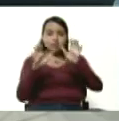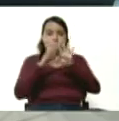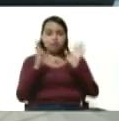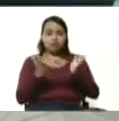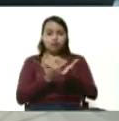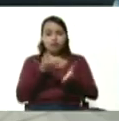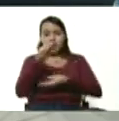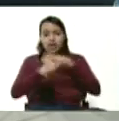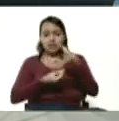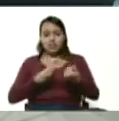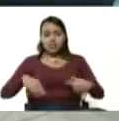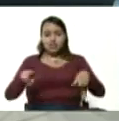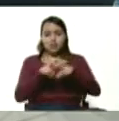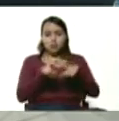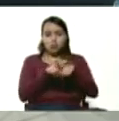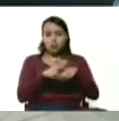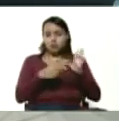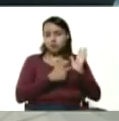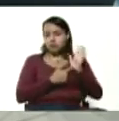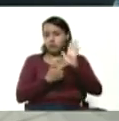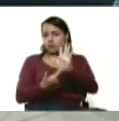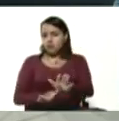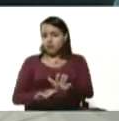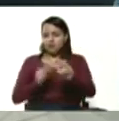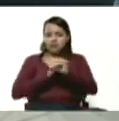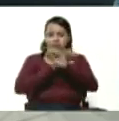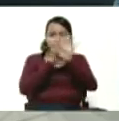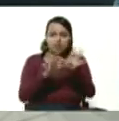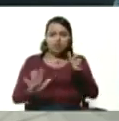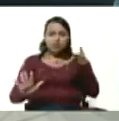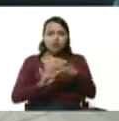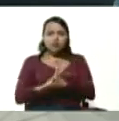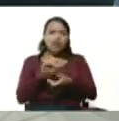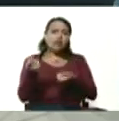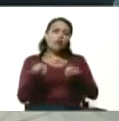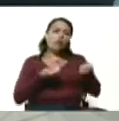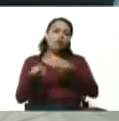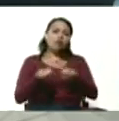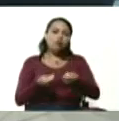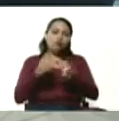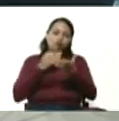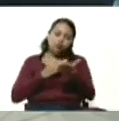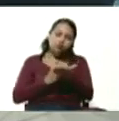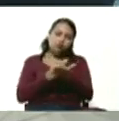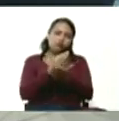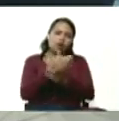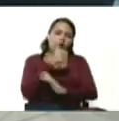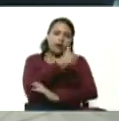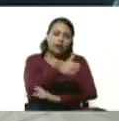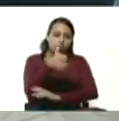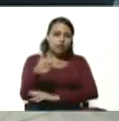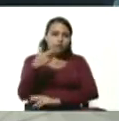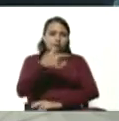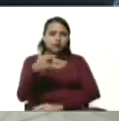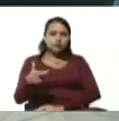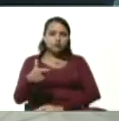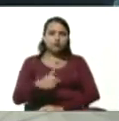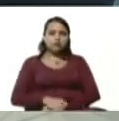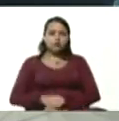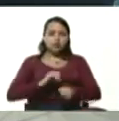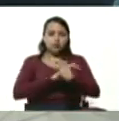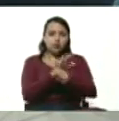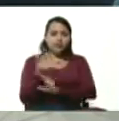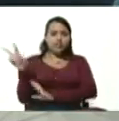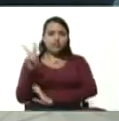manera una demostración fiaciente del gran control del seguimiento a cada uno de los casos Venezuela había reportado